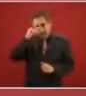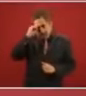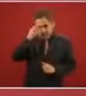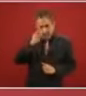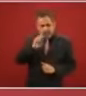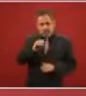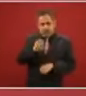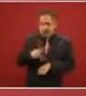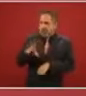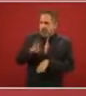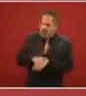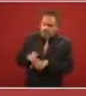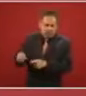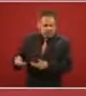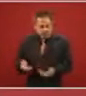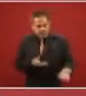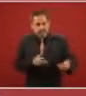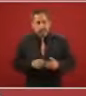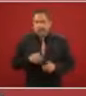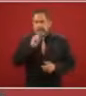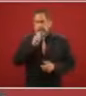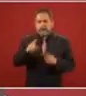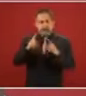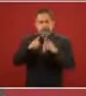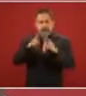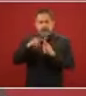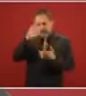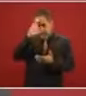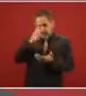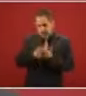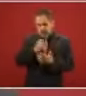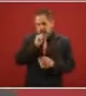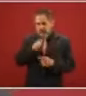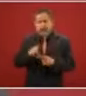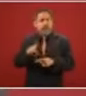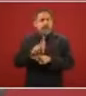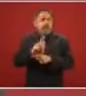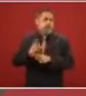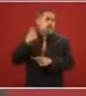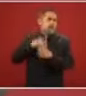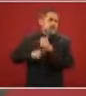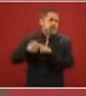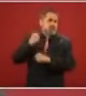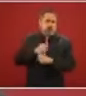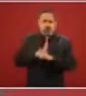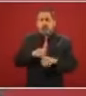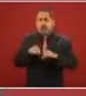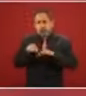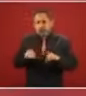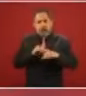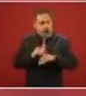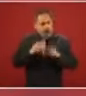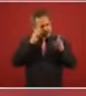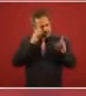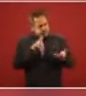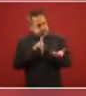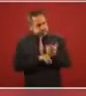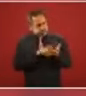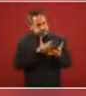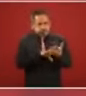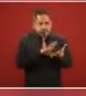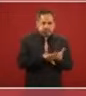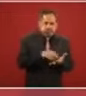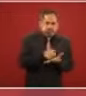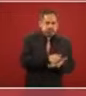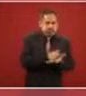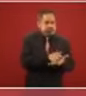autoriza. Y la Iglesia Católica también, desde hace bastante tiempo, trabaja en